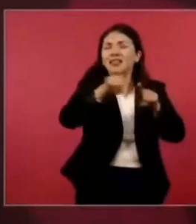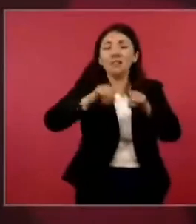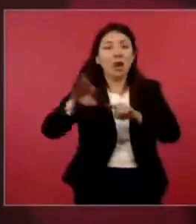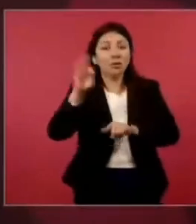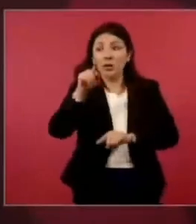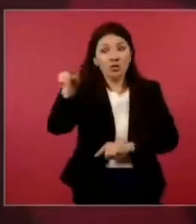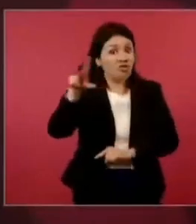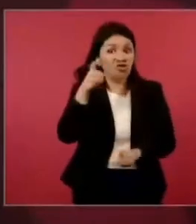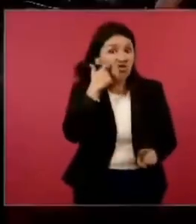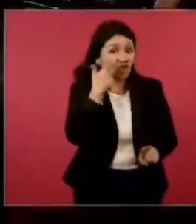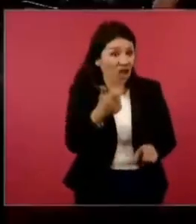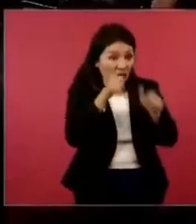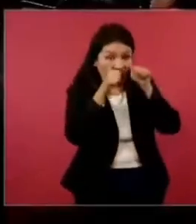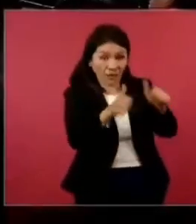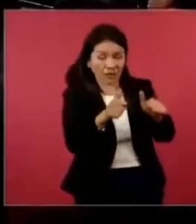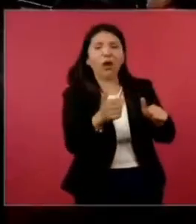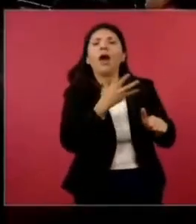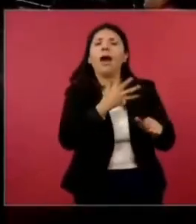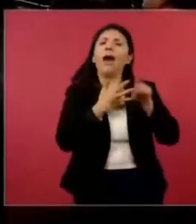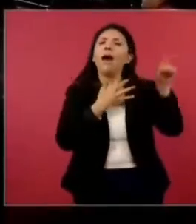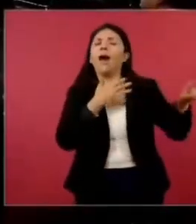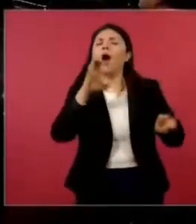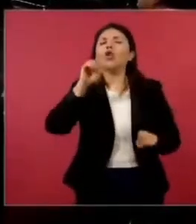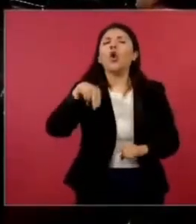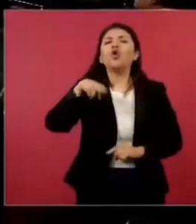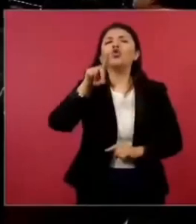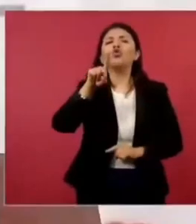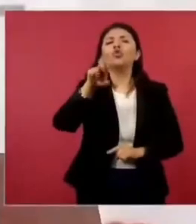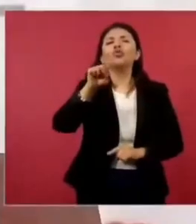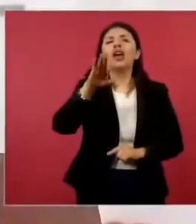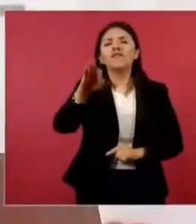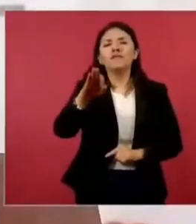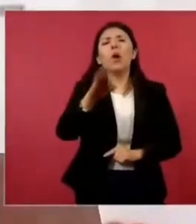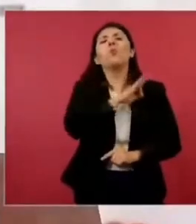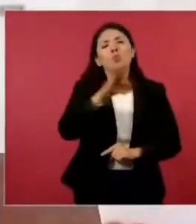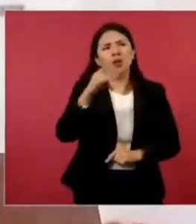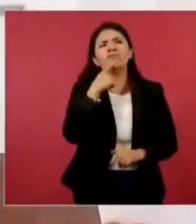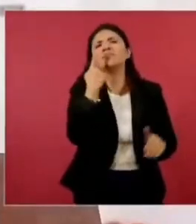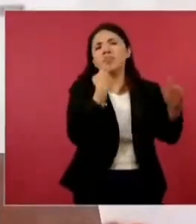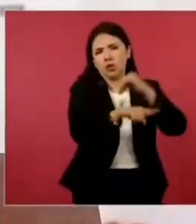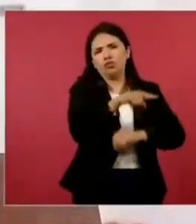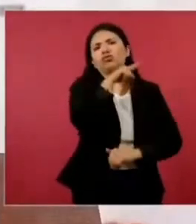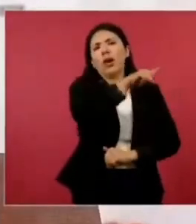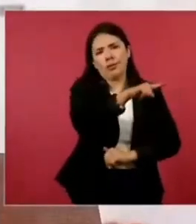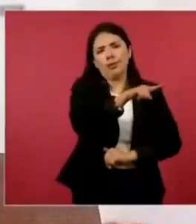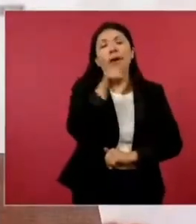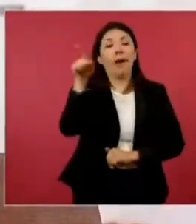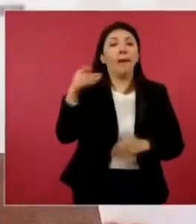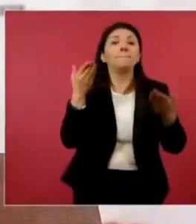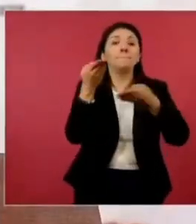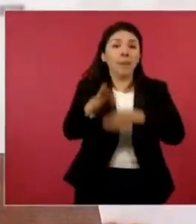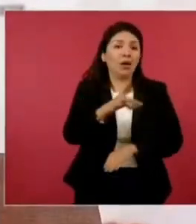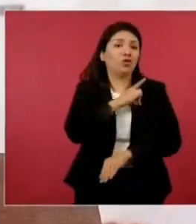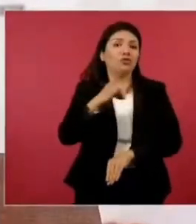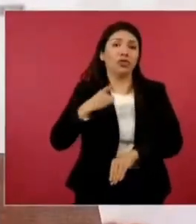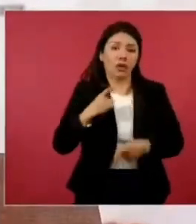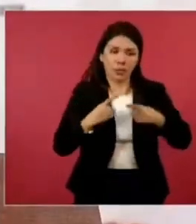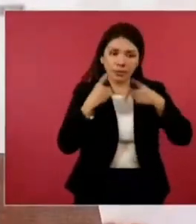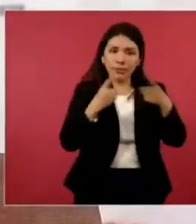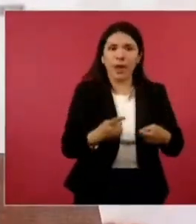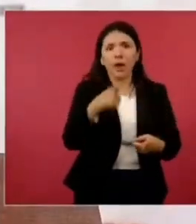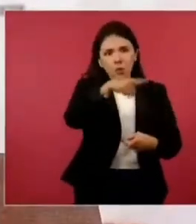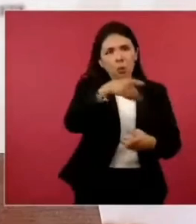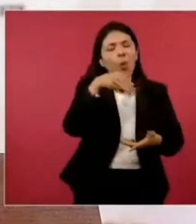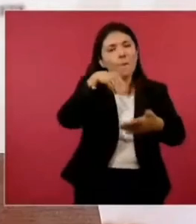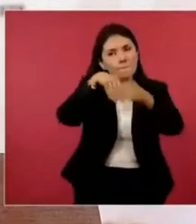el servicio, también está la Condusef para poder llevar a cabo la denuncia y que el banco les pueda dar